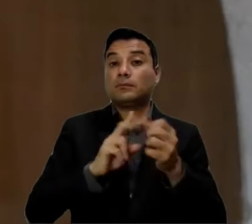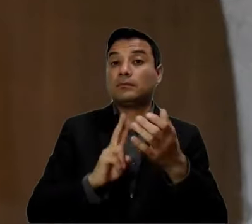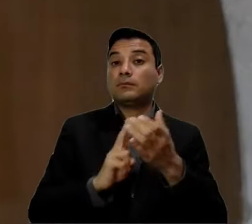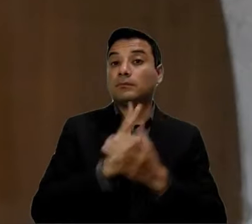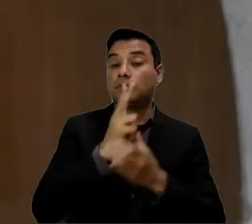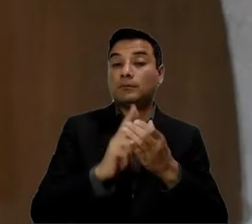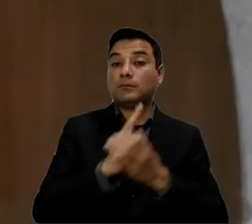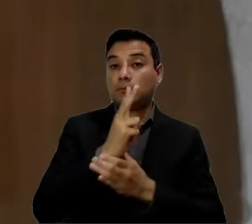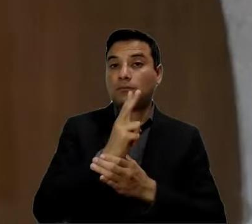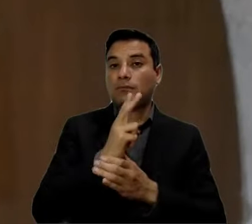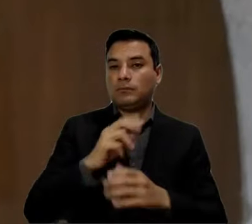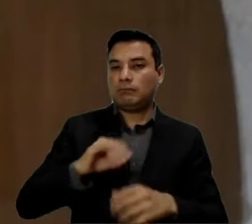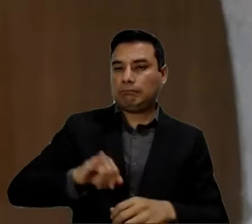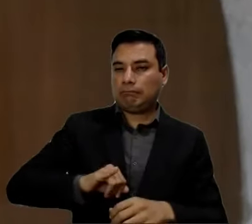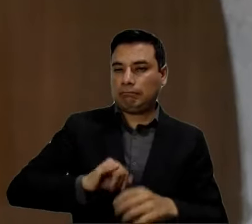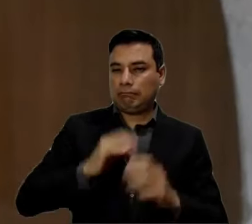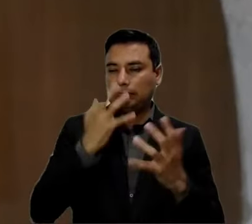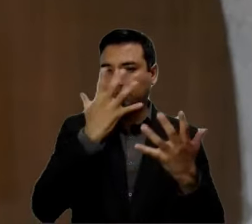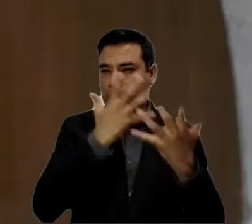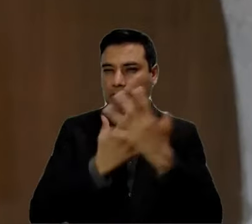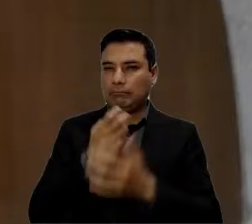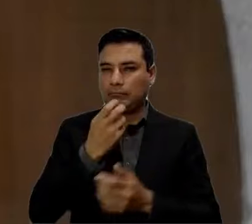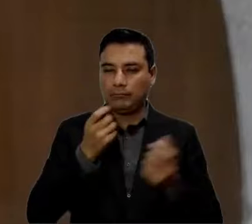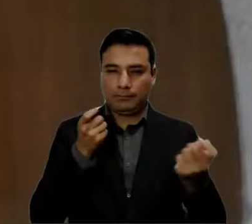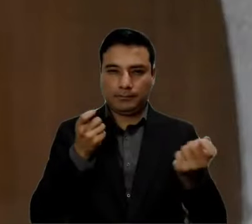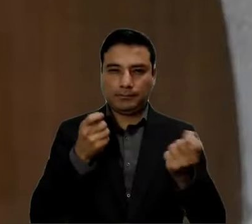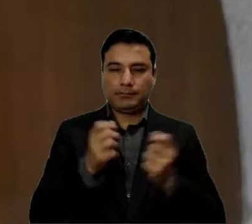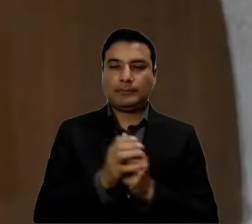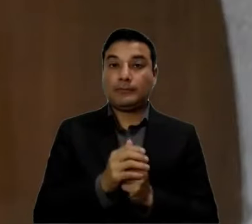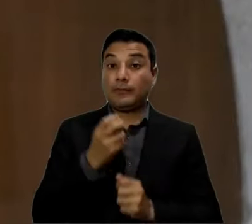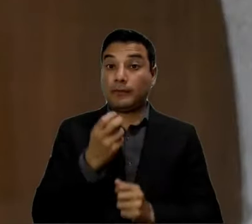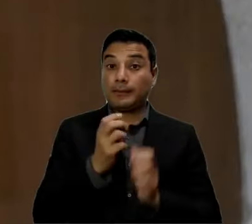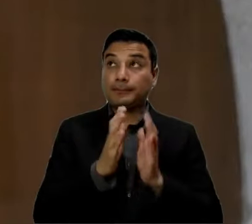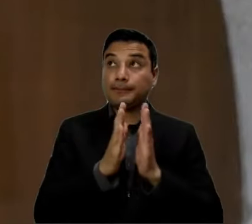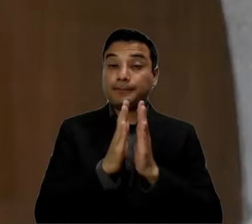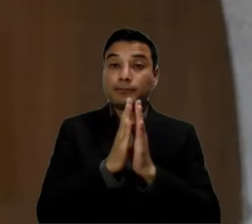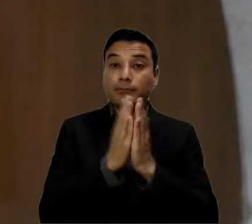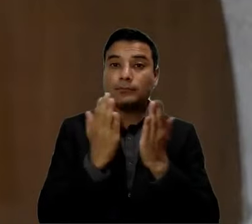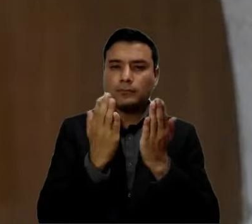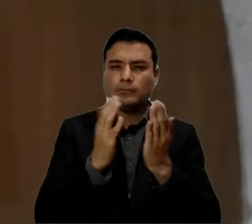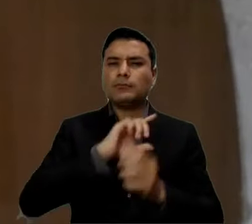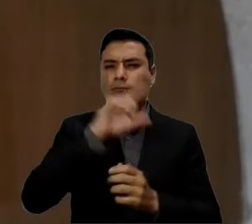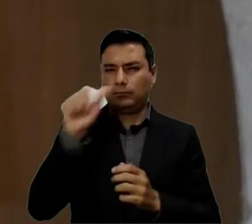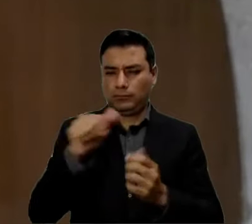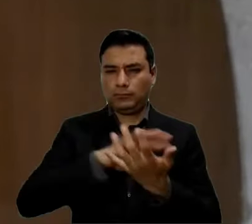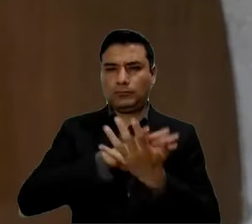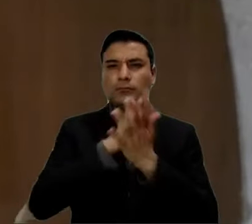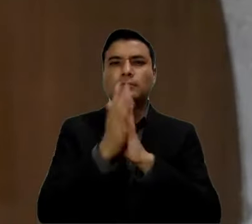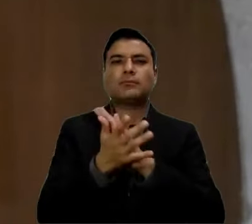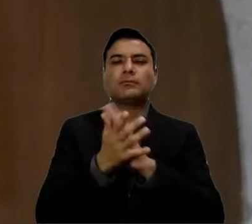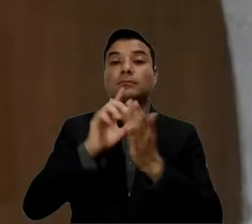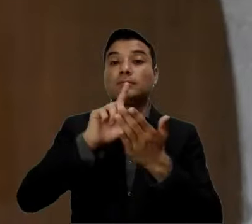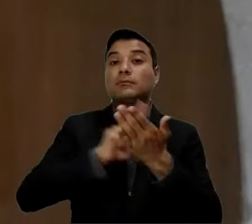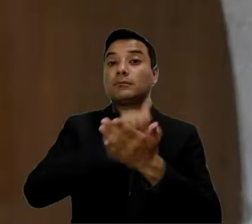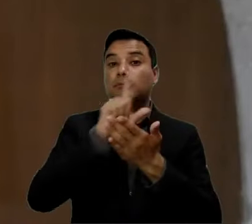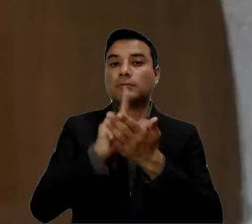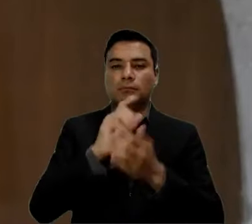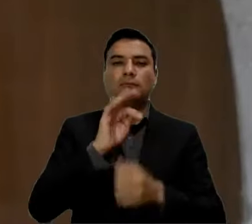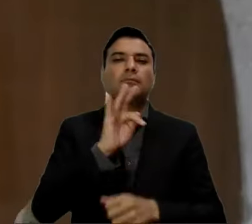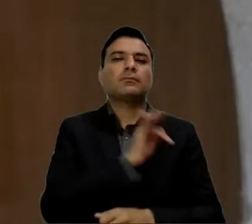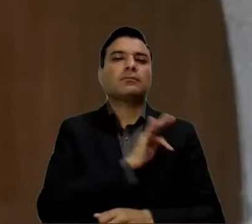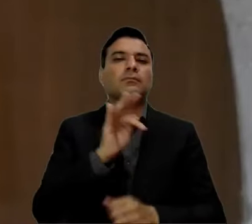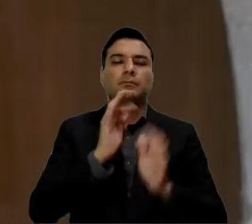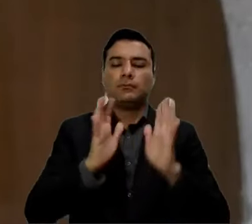de intereses difusos. Con este libro, elevado a rango de ley, se creará una conciencia para la protección a